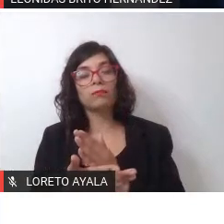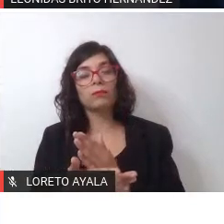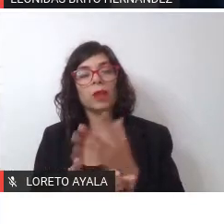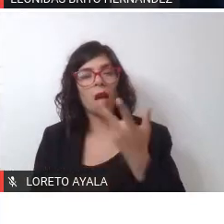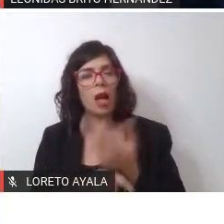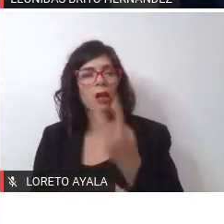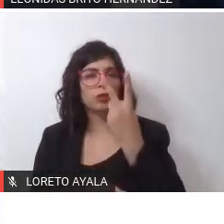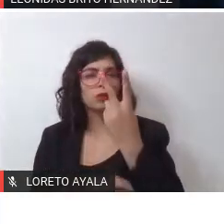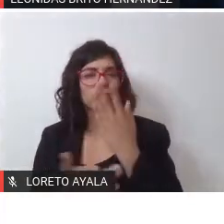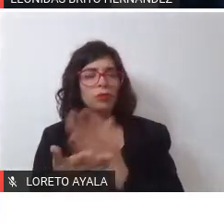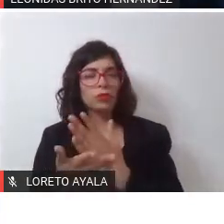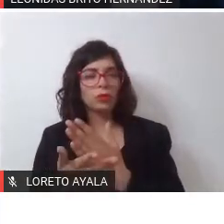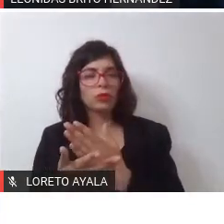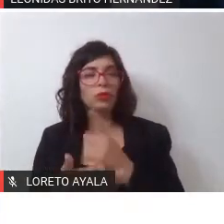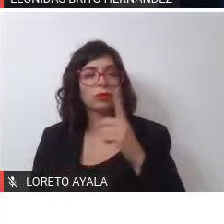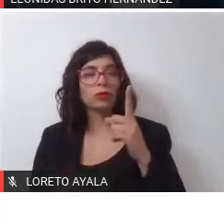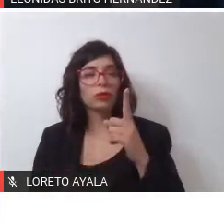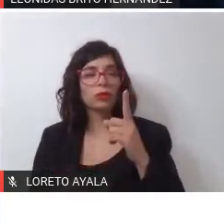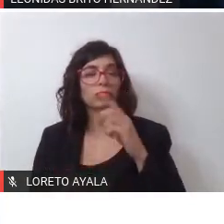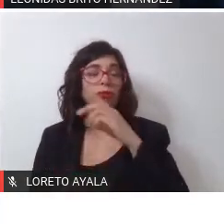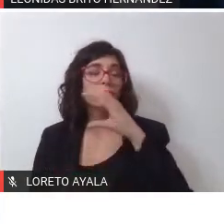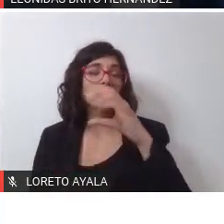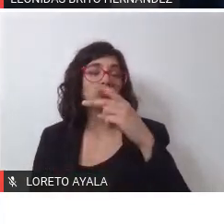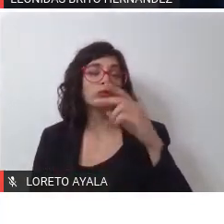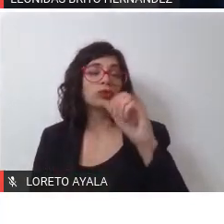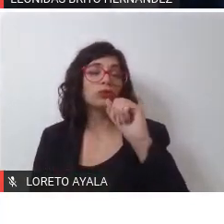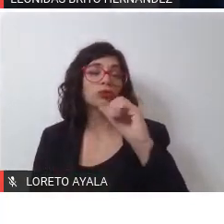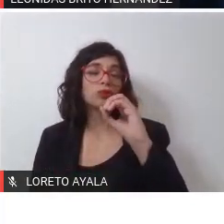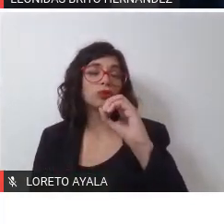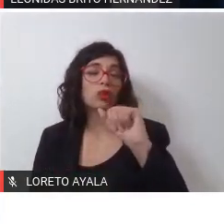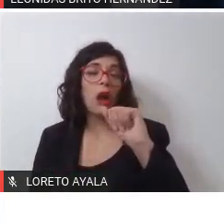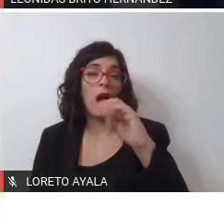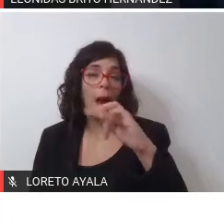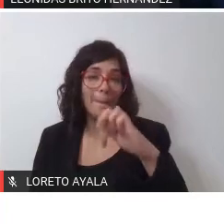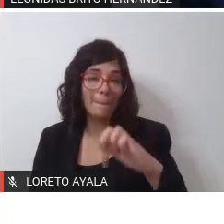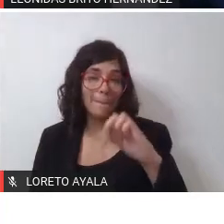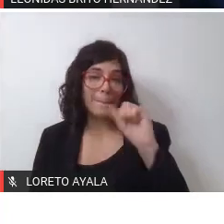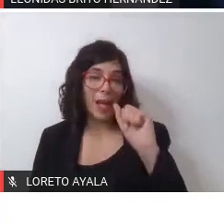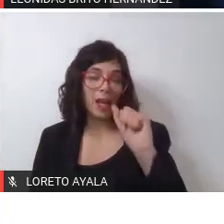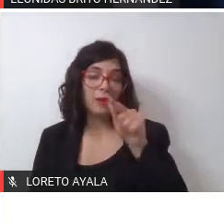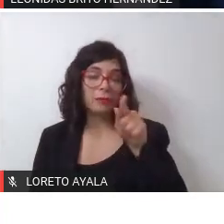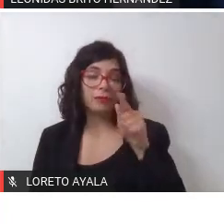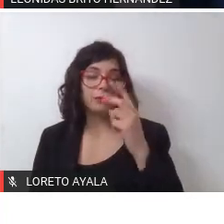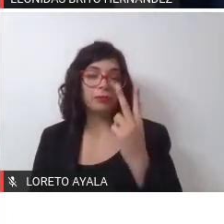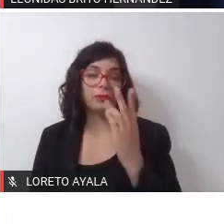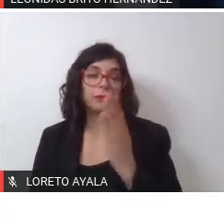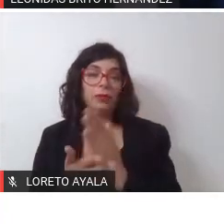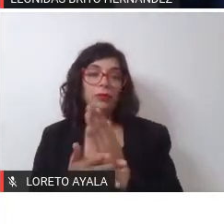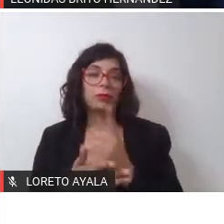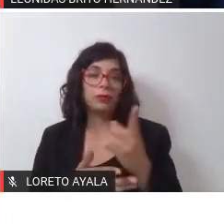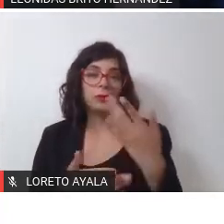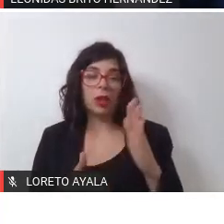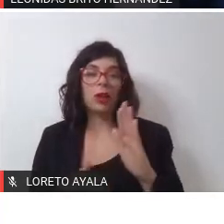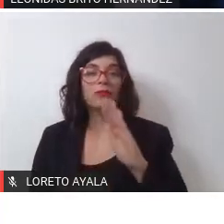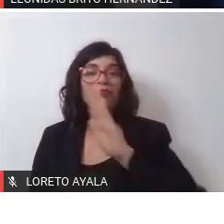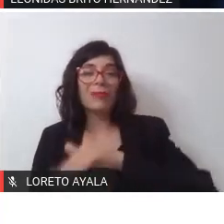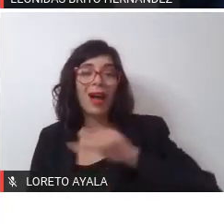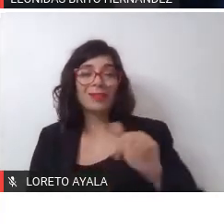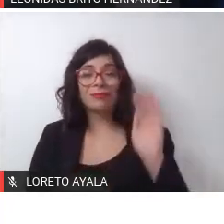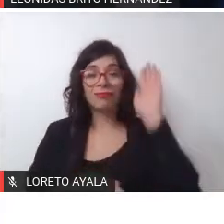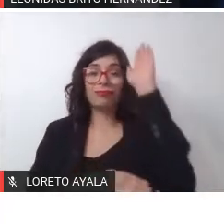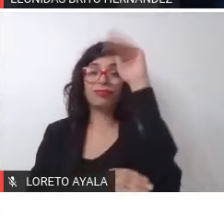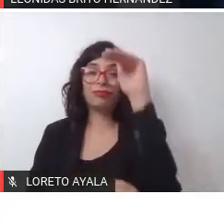colegios en Choapa, el Santa Teresa, que siempre muchas veces nos ha representado en básquetbol